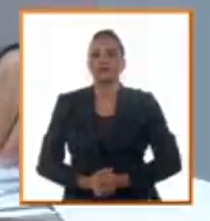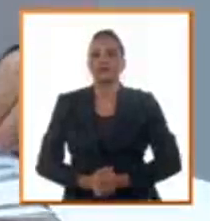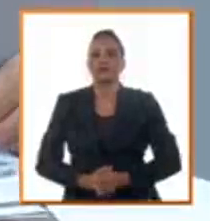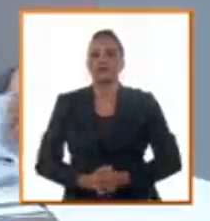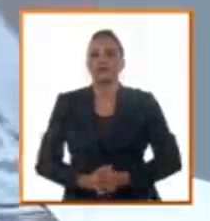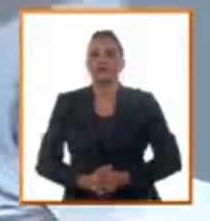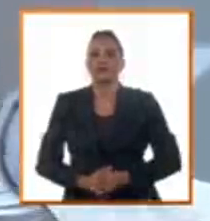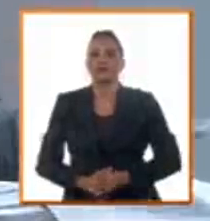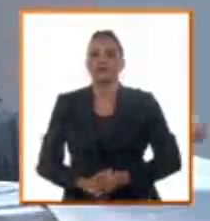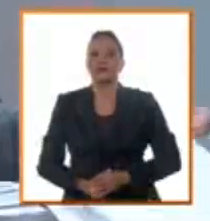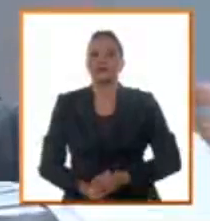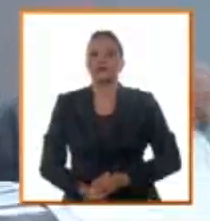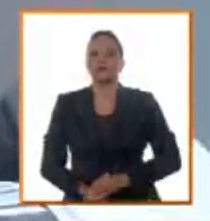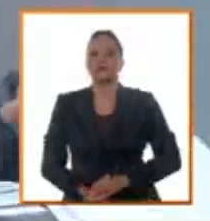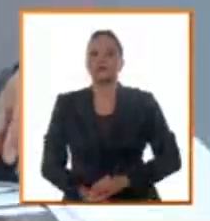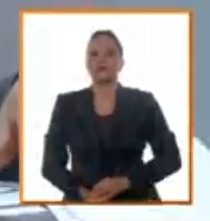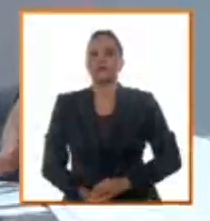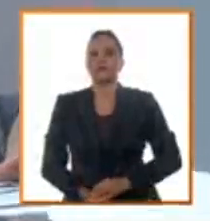pasó.